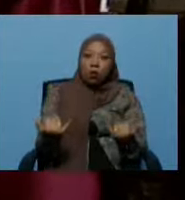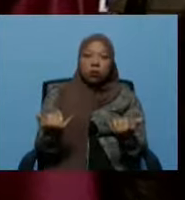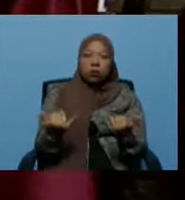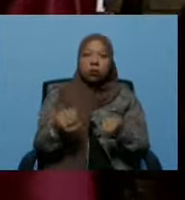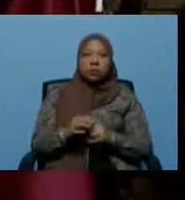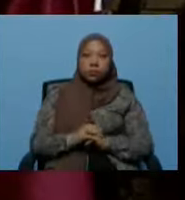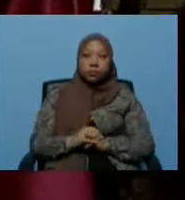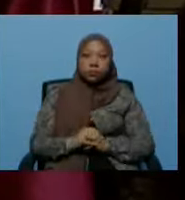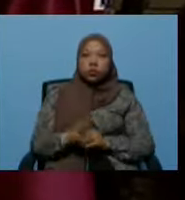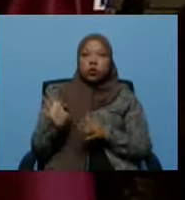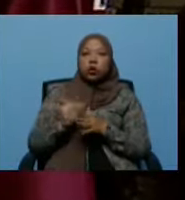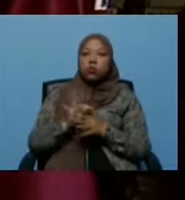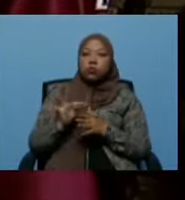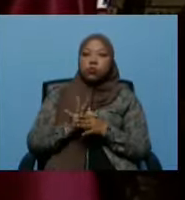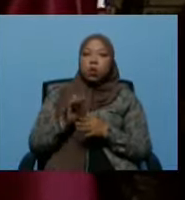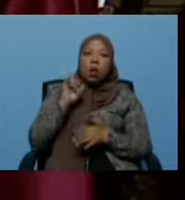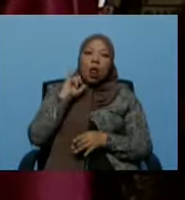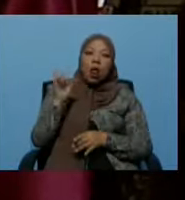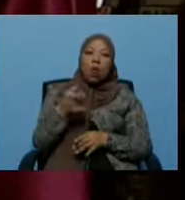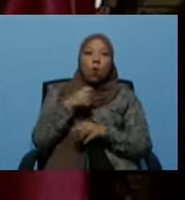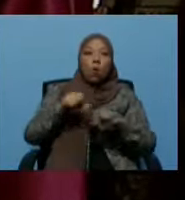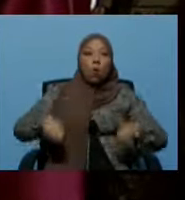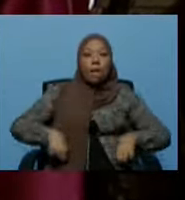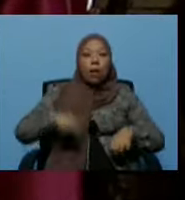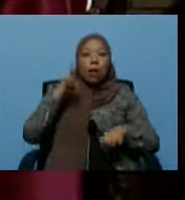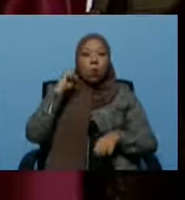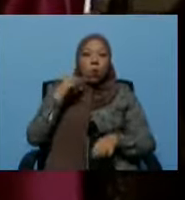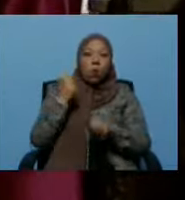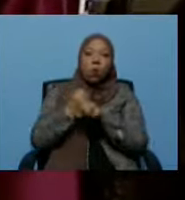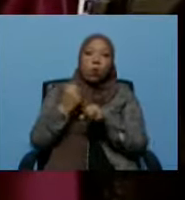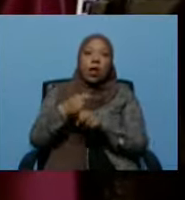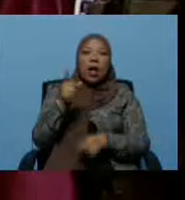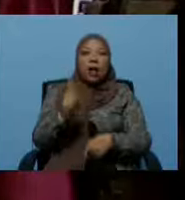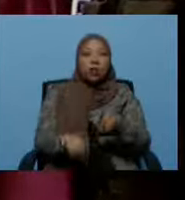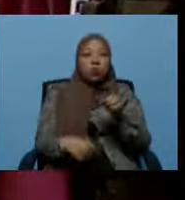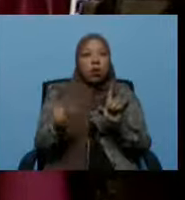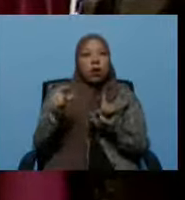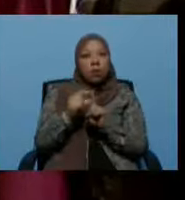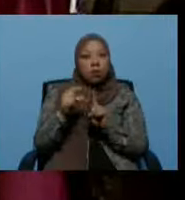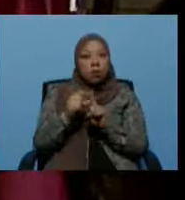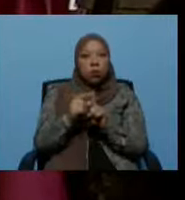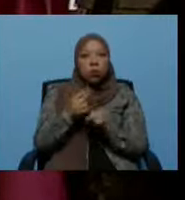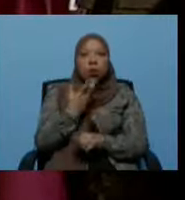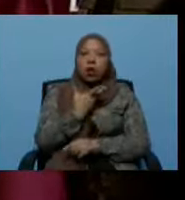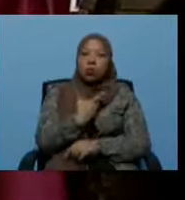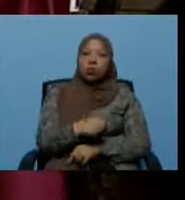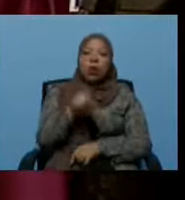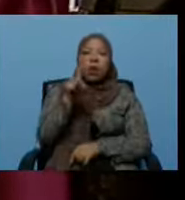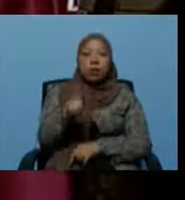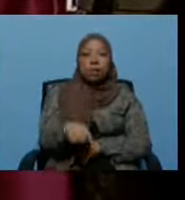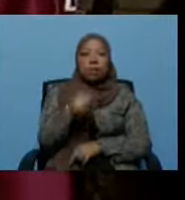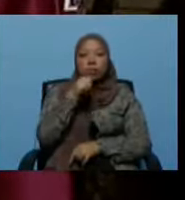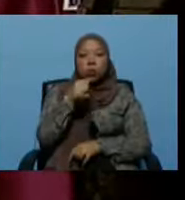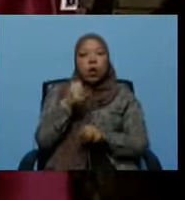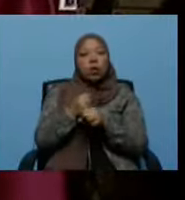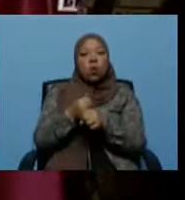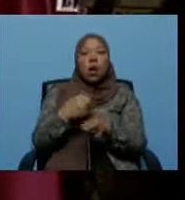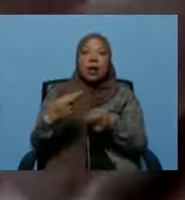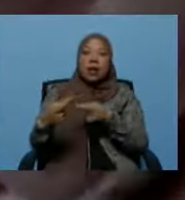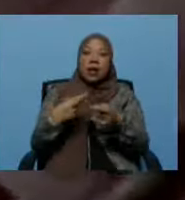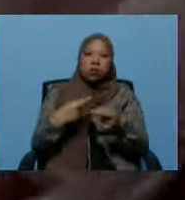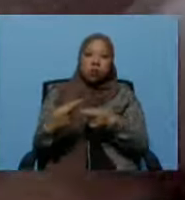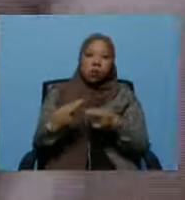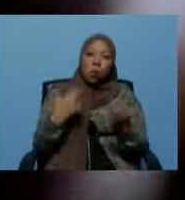este funcionario de la Guardia Nacional Bolivariana. Se cruzan algunas palabras muy sentidas, por supuesto, en relación a lo que